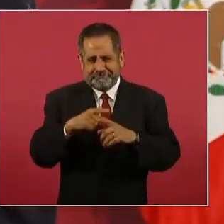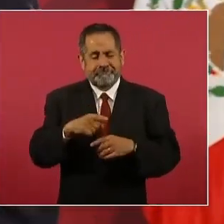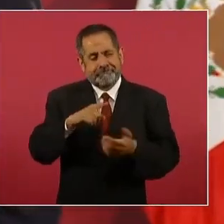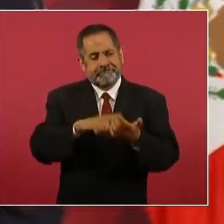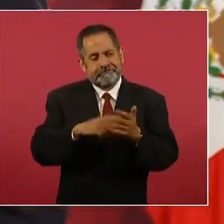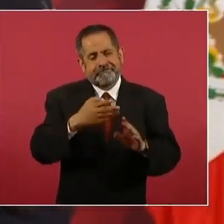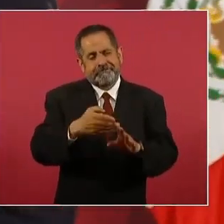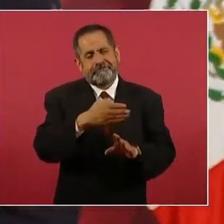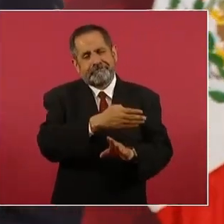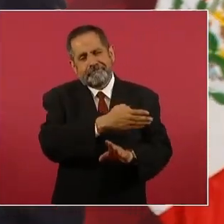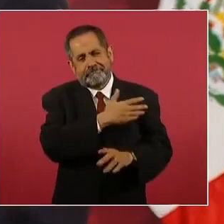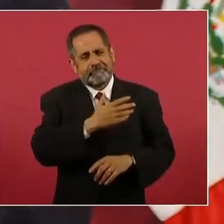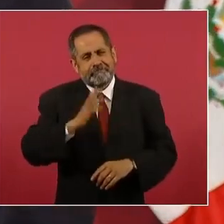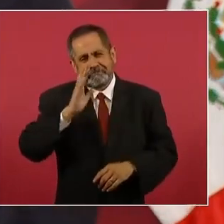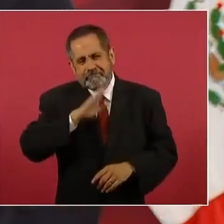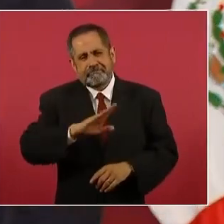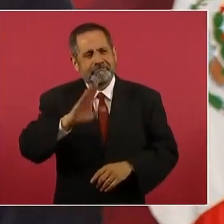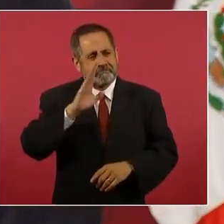costumbre,